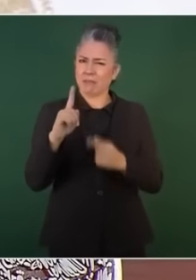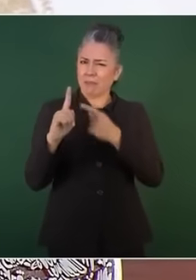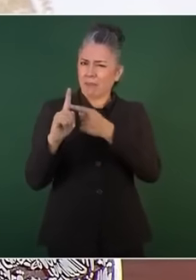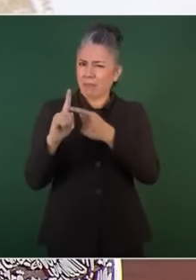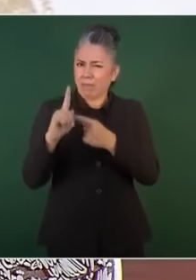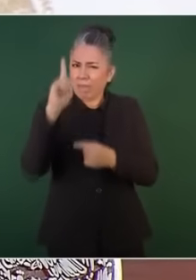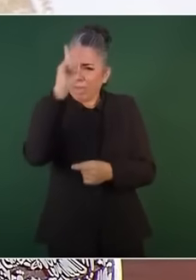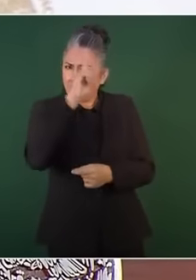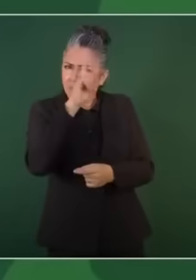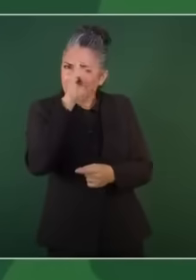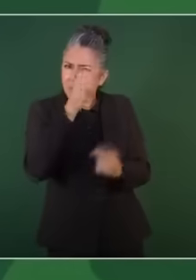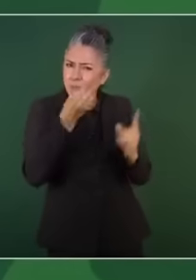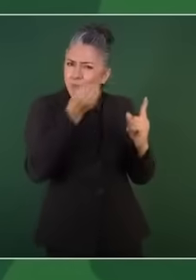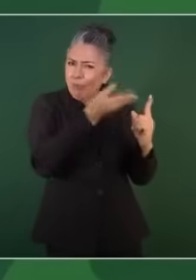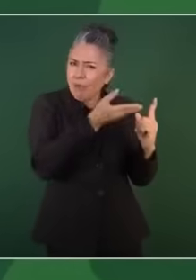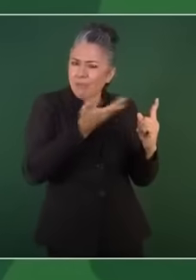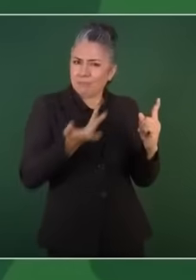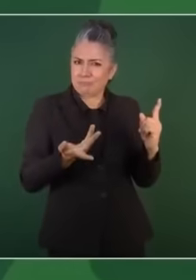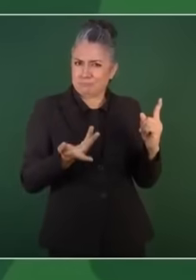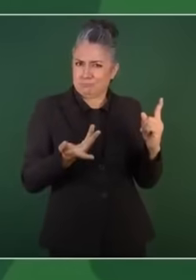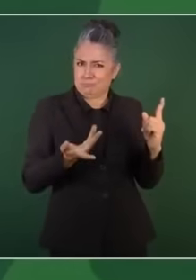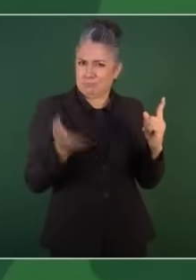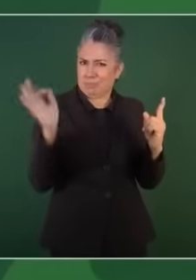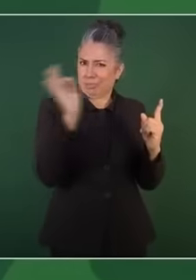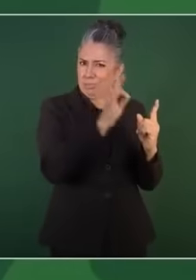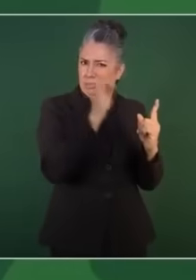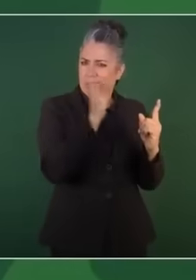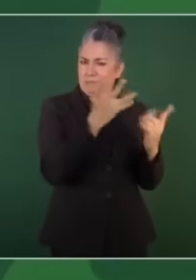uno que fue ministro,